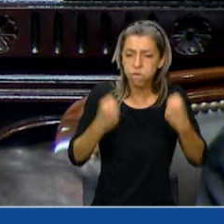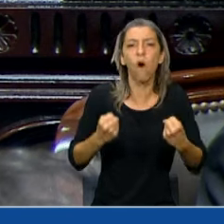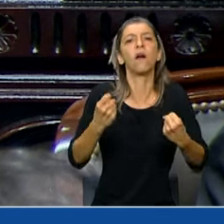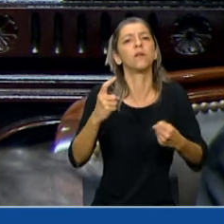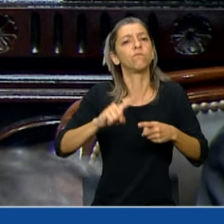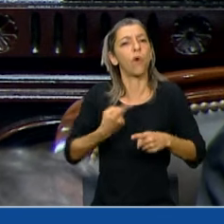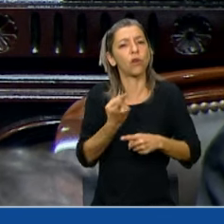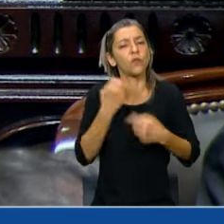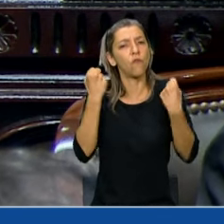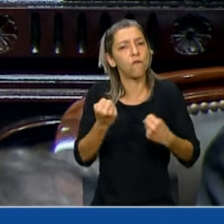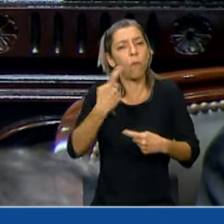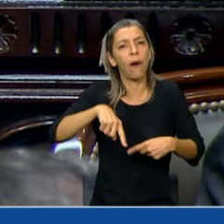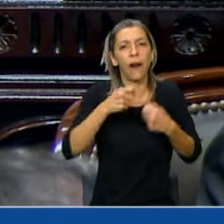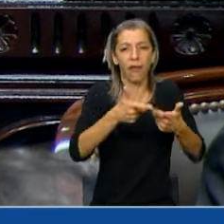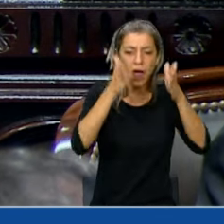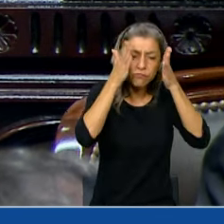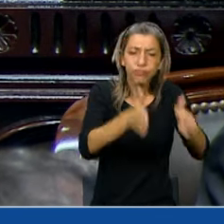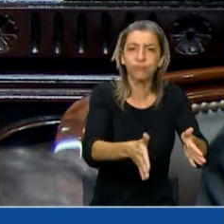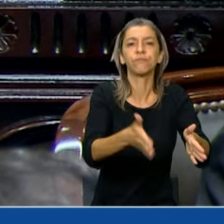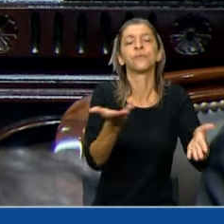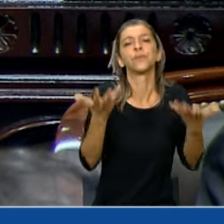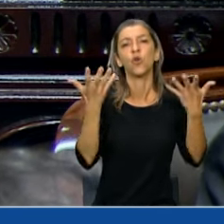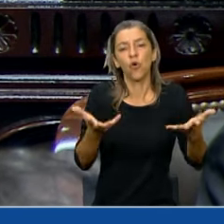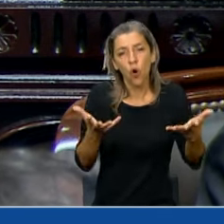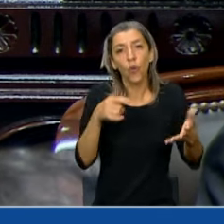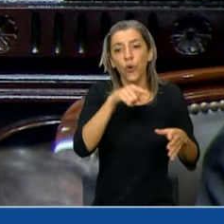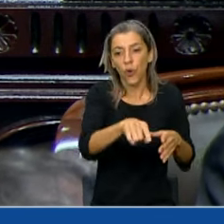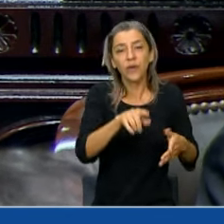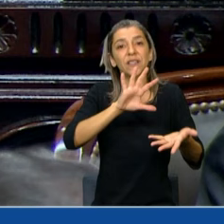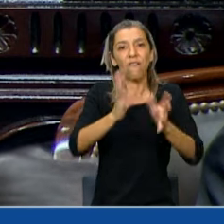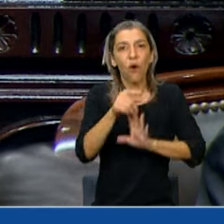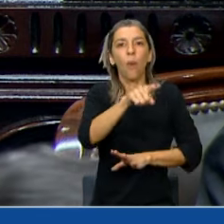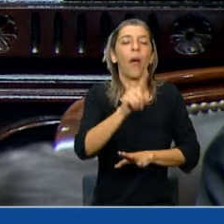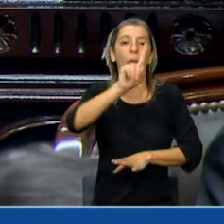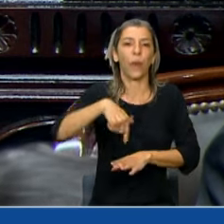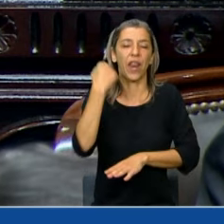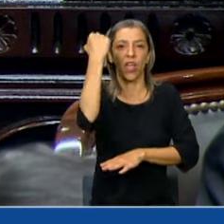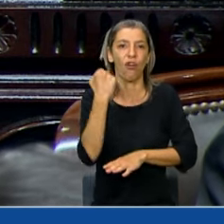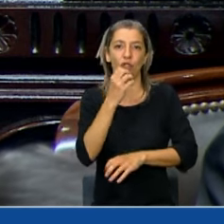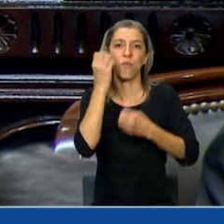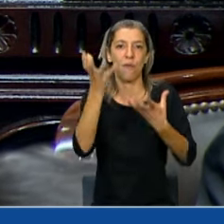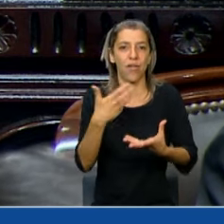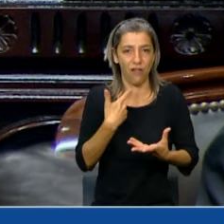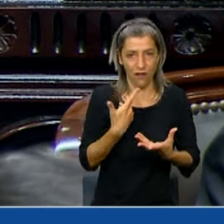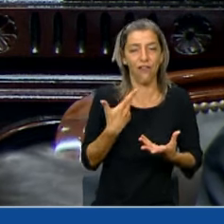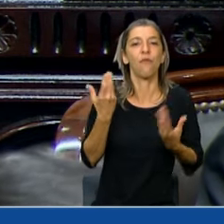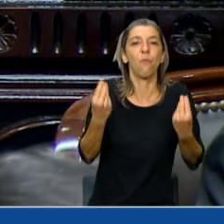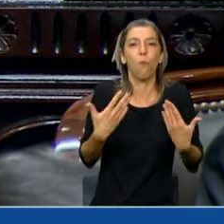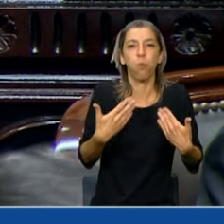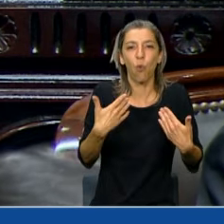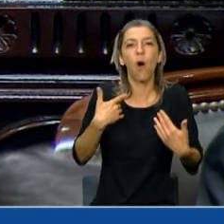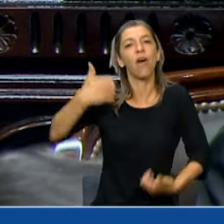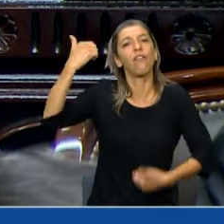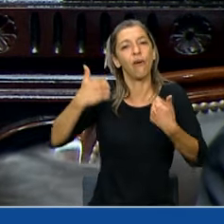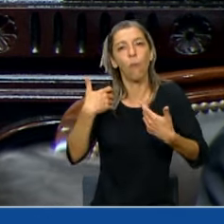diligencia Y por supuesto que es necesario consolidar una estrategia macroeconómica integral obviamente para dar